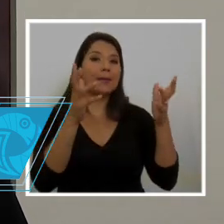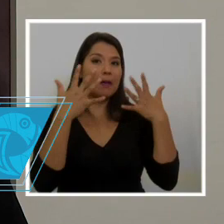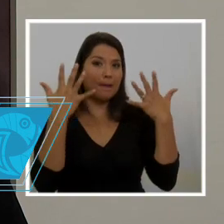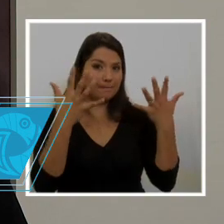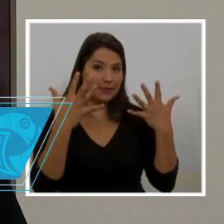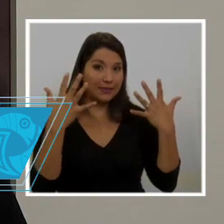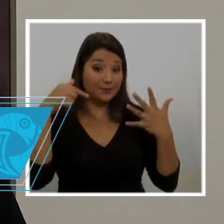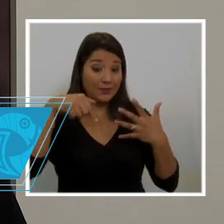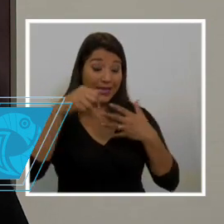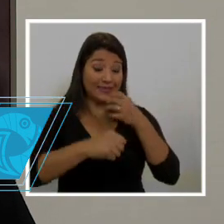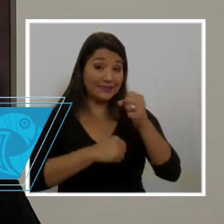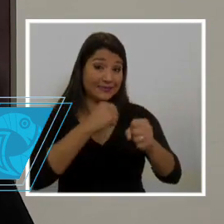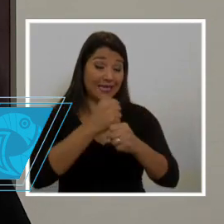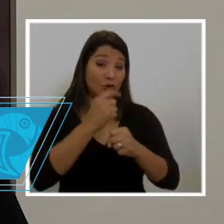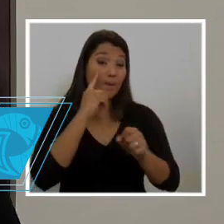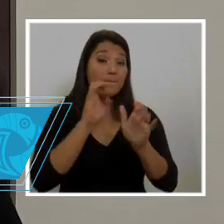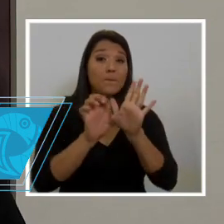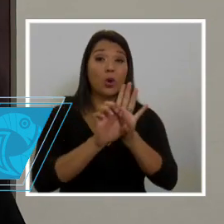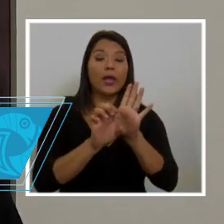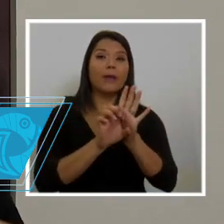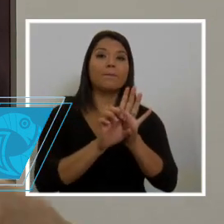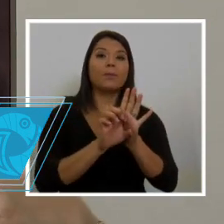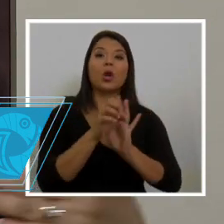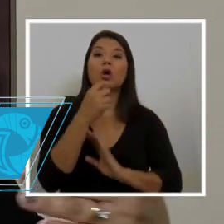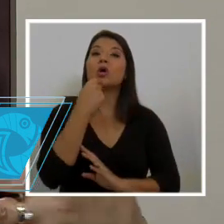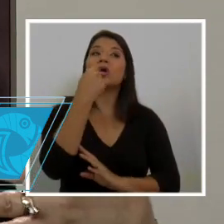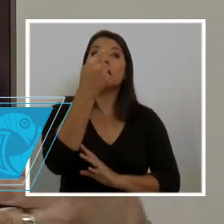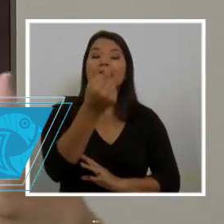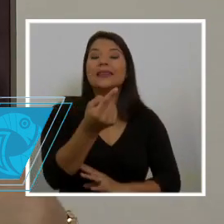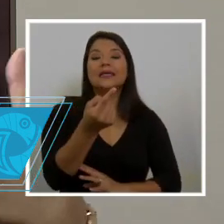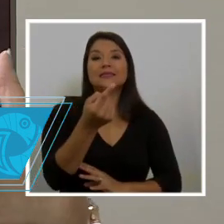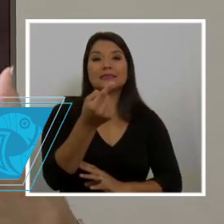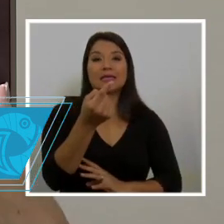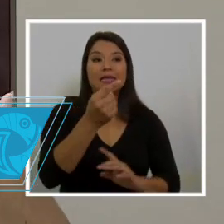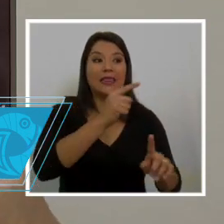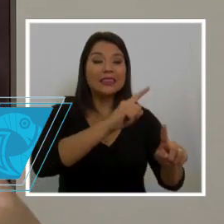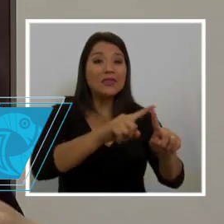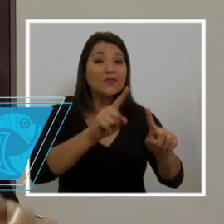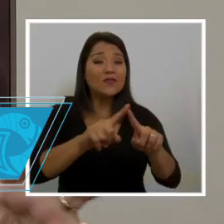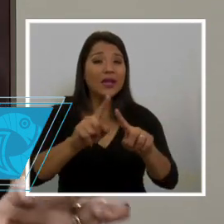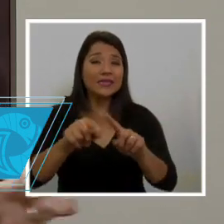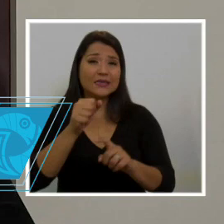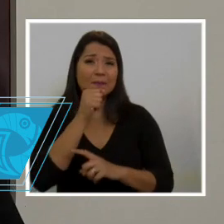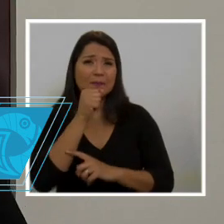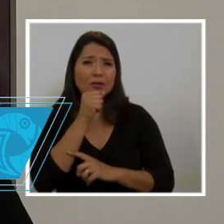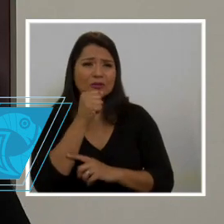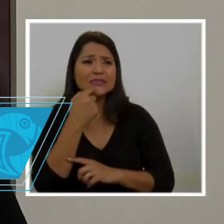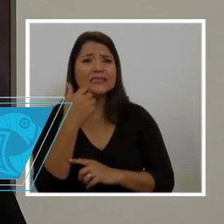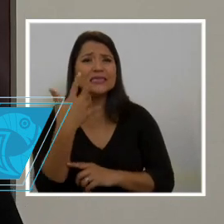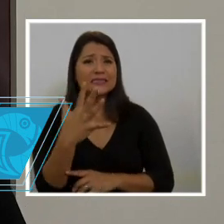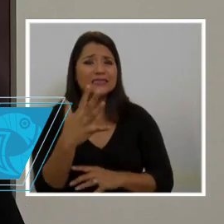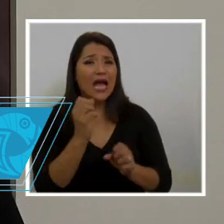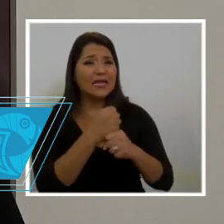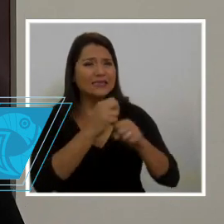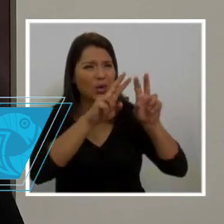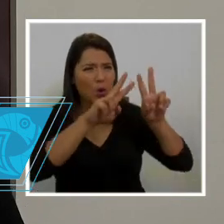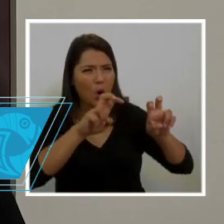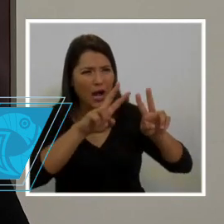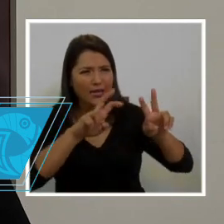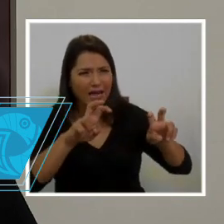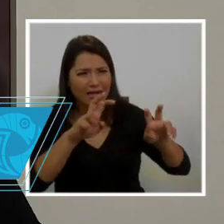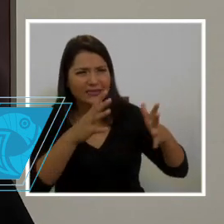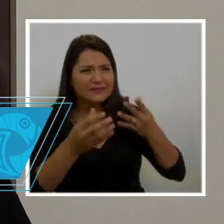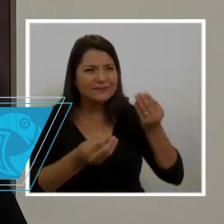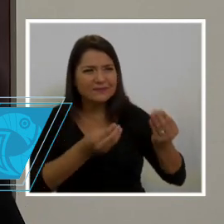por ejemplo, este año legislativo, según lo que cuentan los mismos medios de comunicación que han hecho ese análisis de la labor